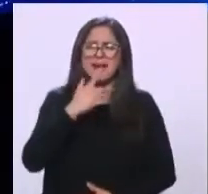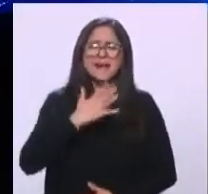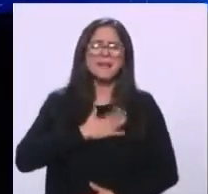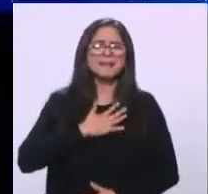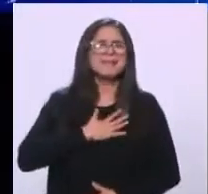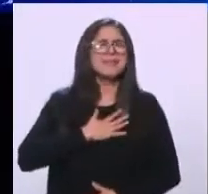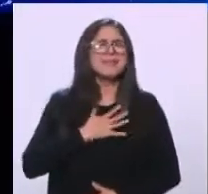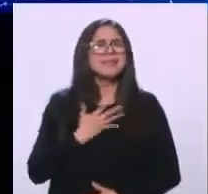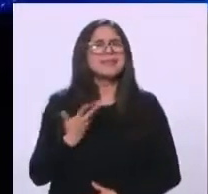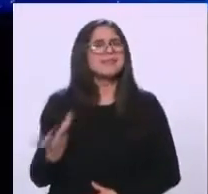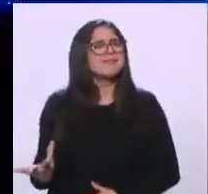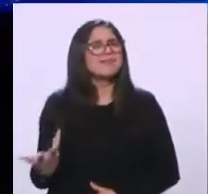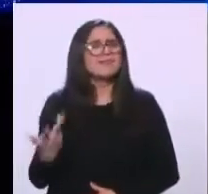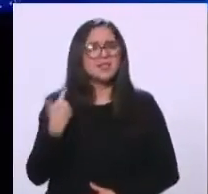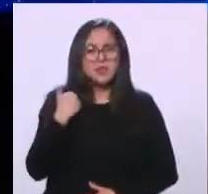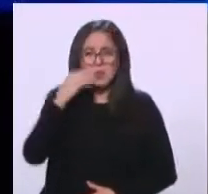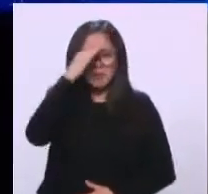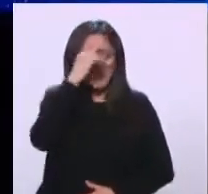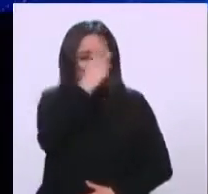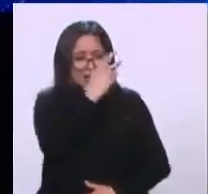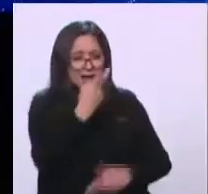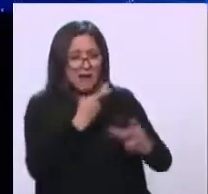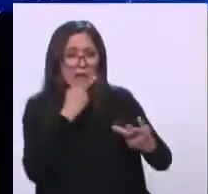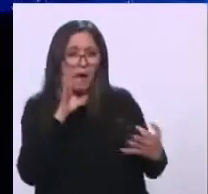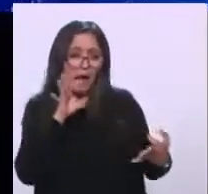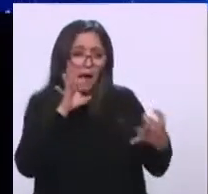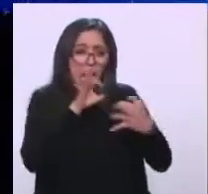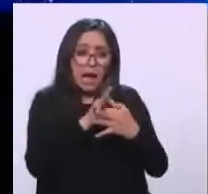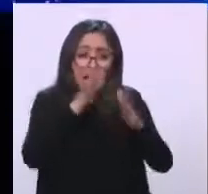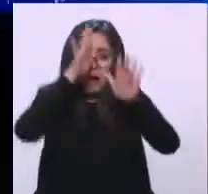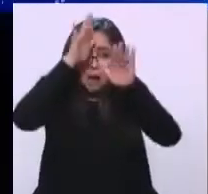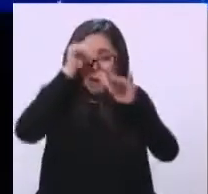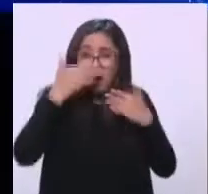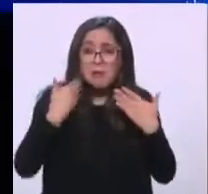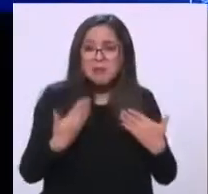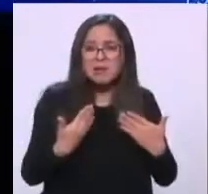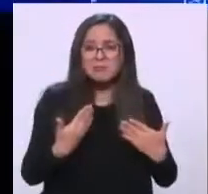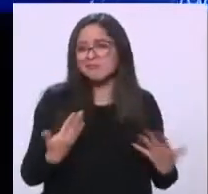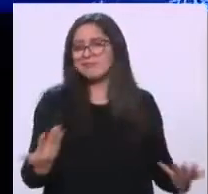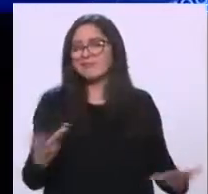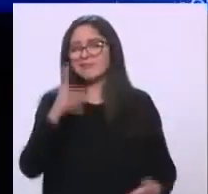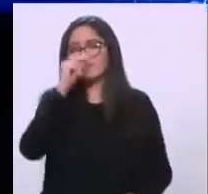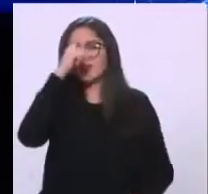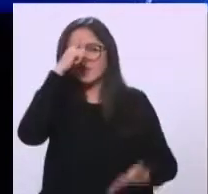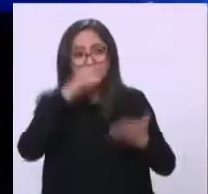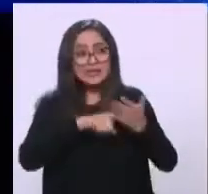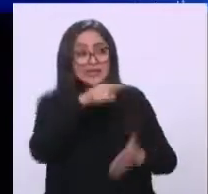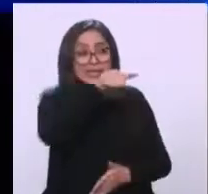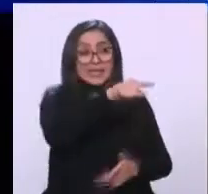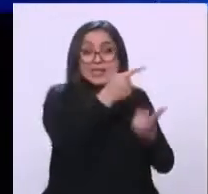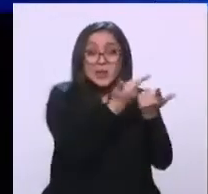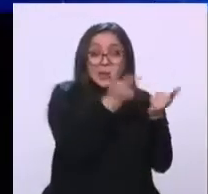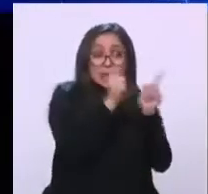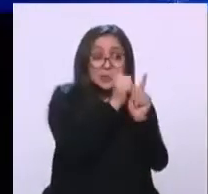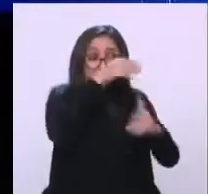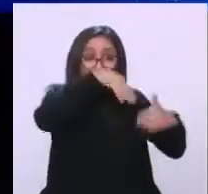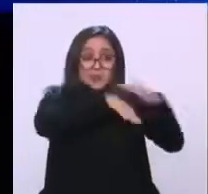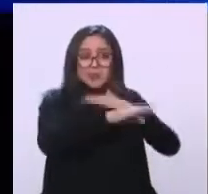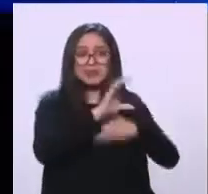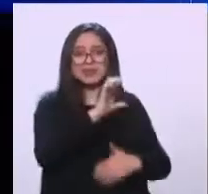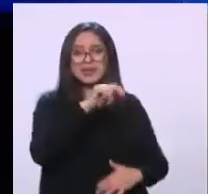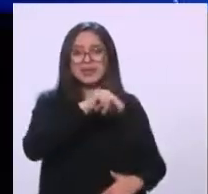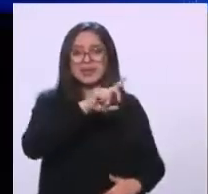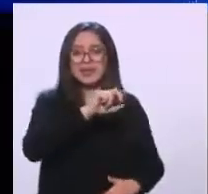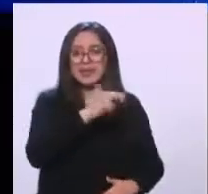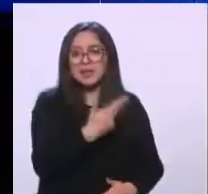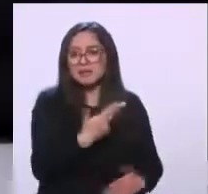encuentro conciliador. No veo que haya intención, por lo menos de ese grupo que tiene ahora tomado. ¿Voluntad